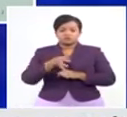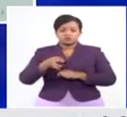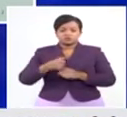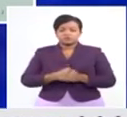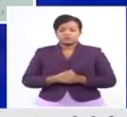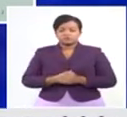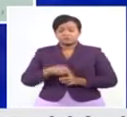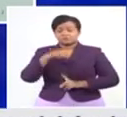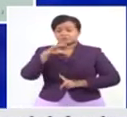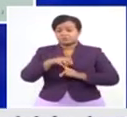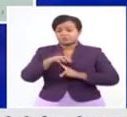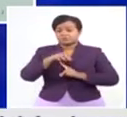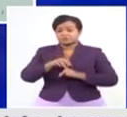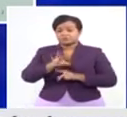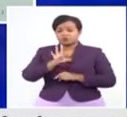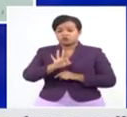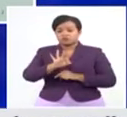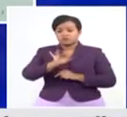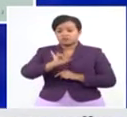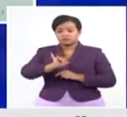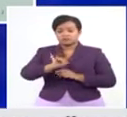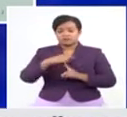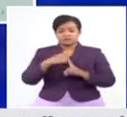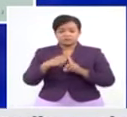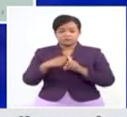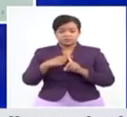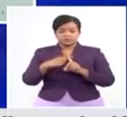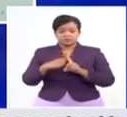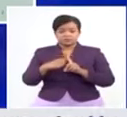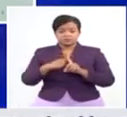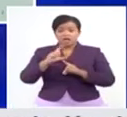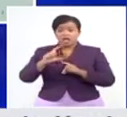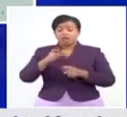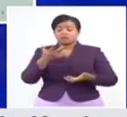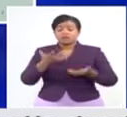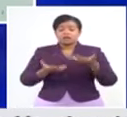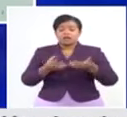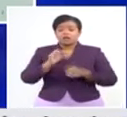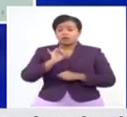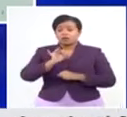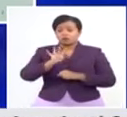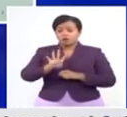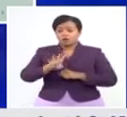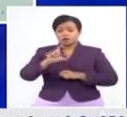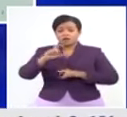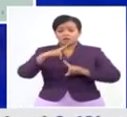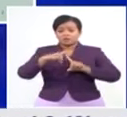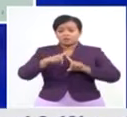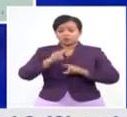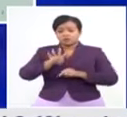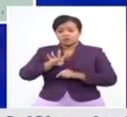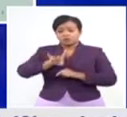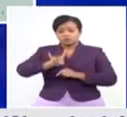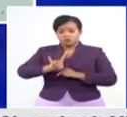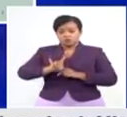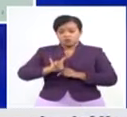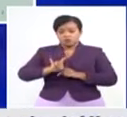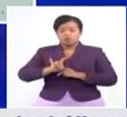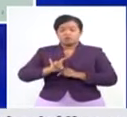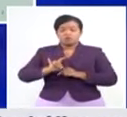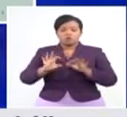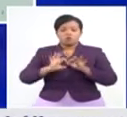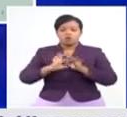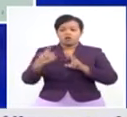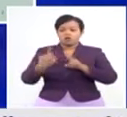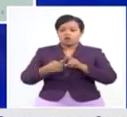Cristóbal, 86 casos positivos, Candelaria 74, Caimito 49, Guanajay